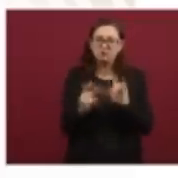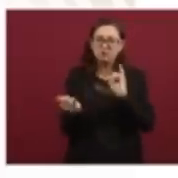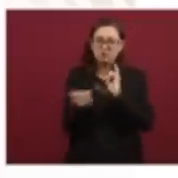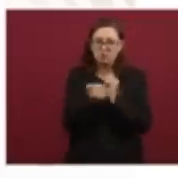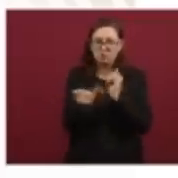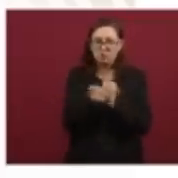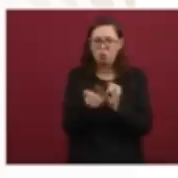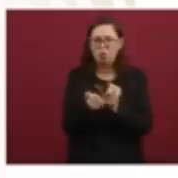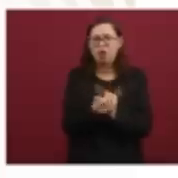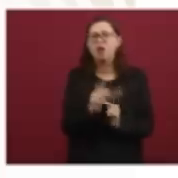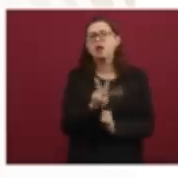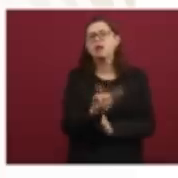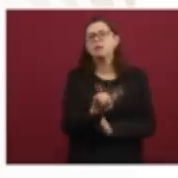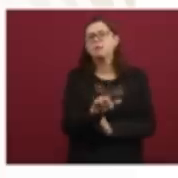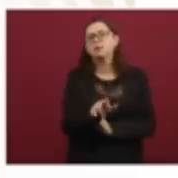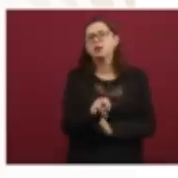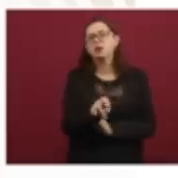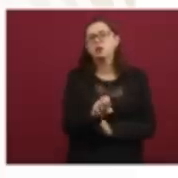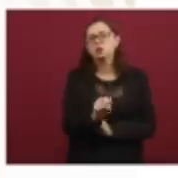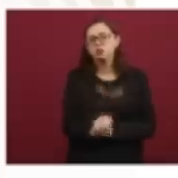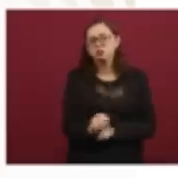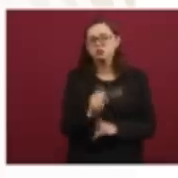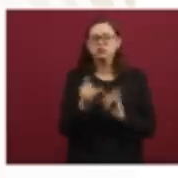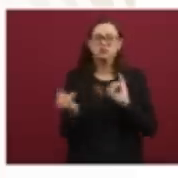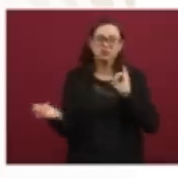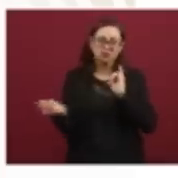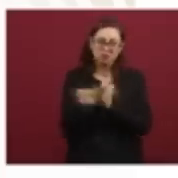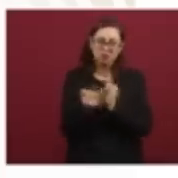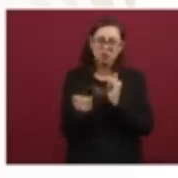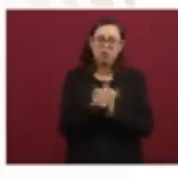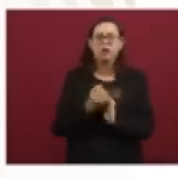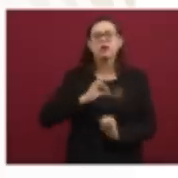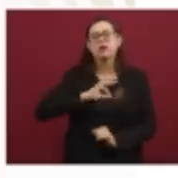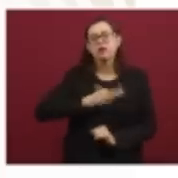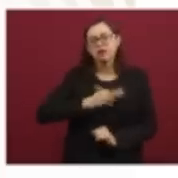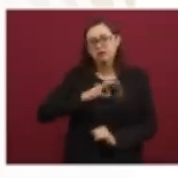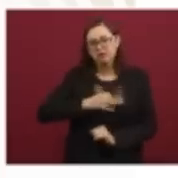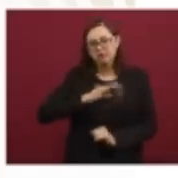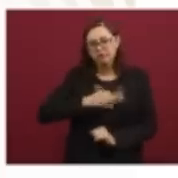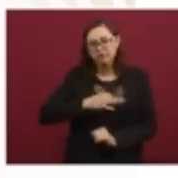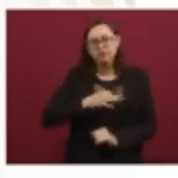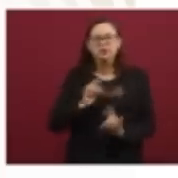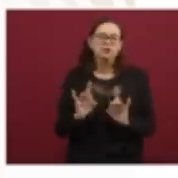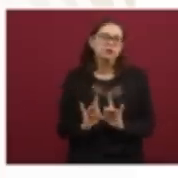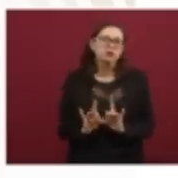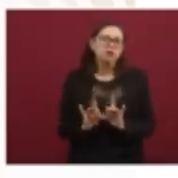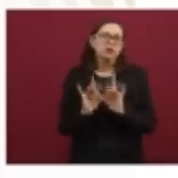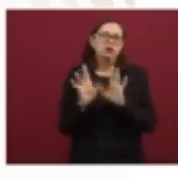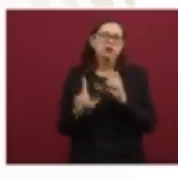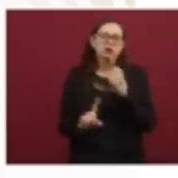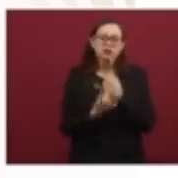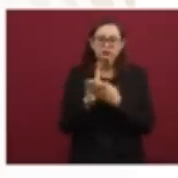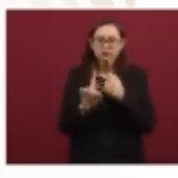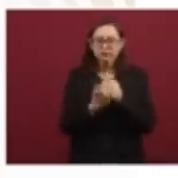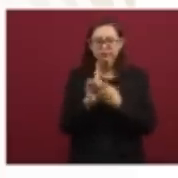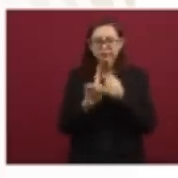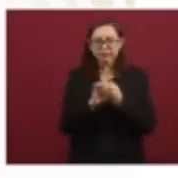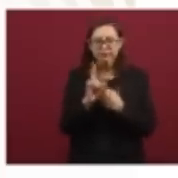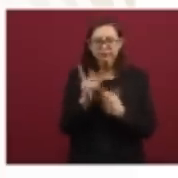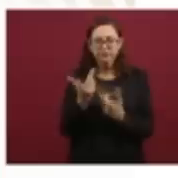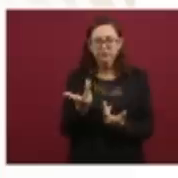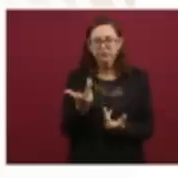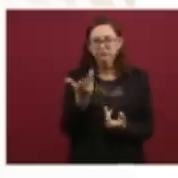también asoma la necesidad de las infecciones y desde luego la problemática que en algún momento ya están preparados